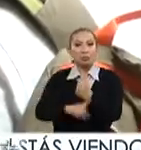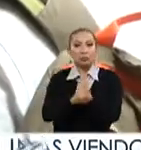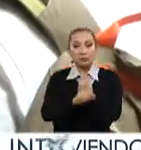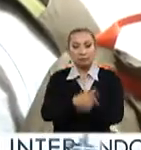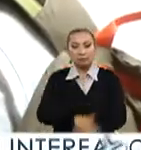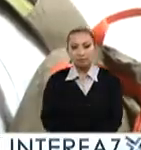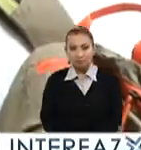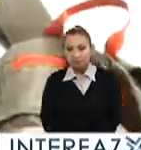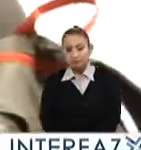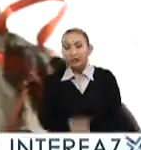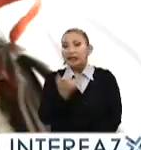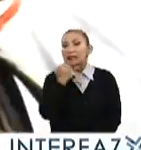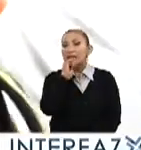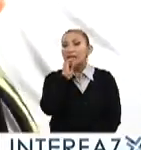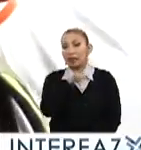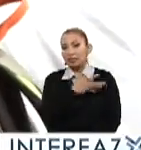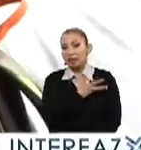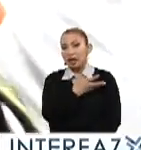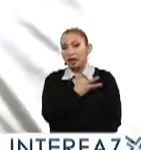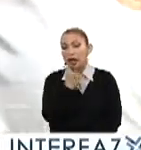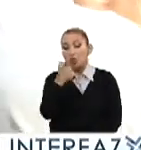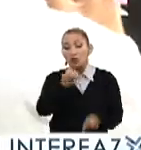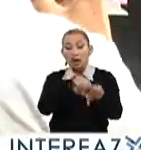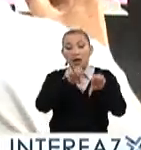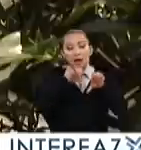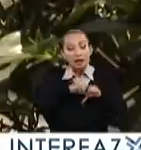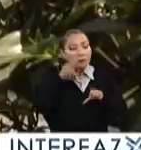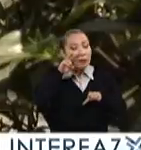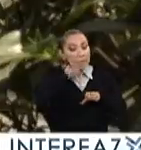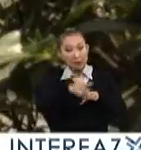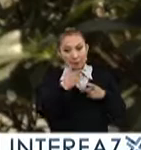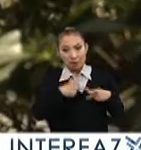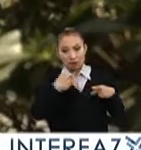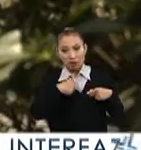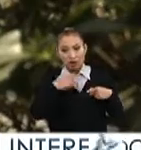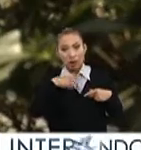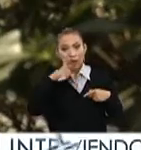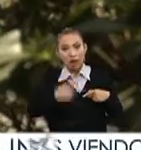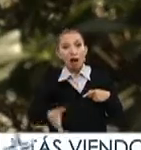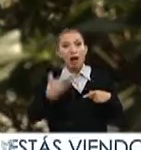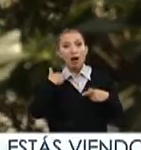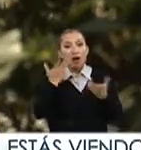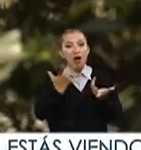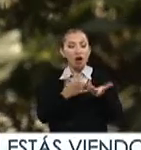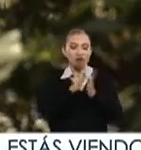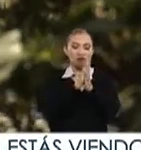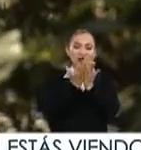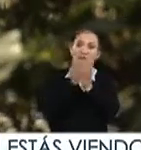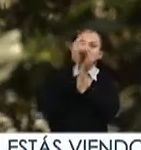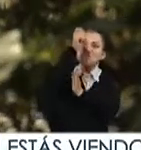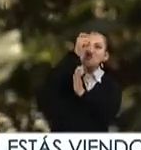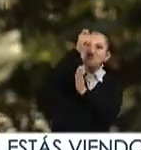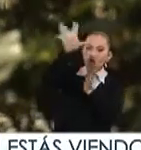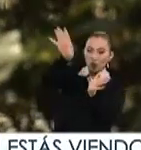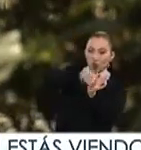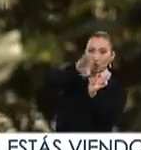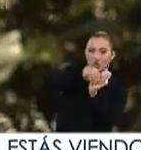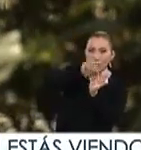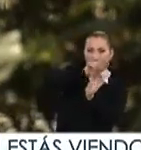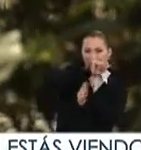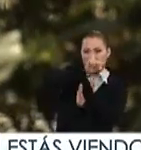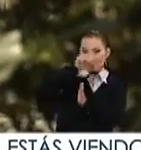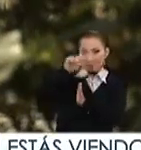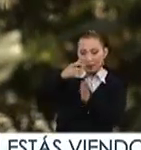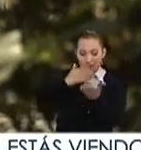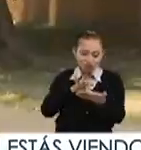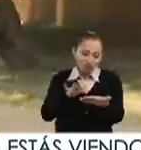irregularidad. Además de que cuentan con un equipo que permite a los usuarios descargar obras literarias en sus dispositivos móviles